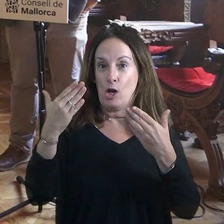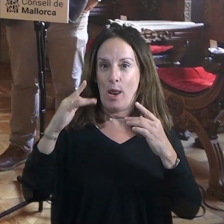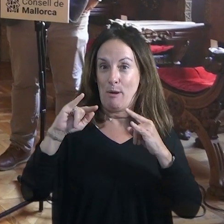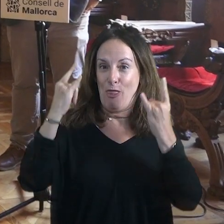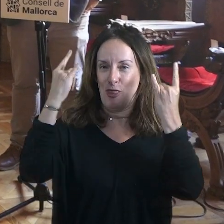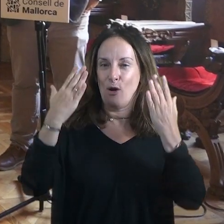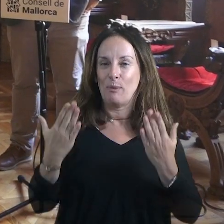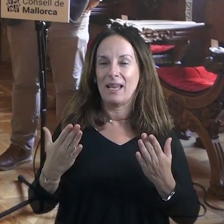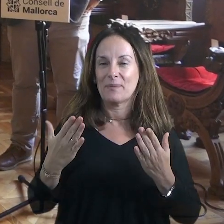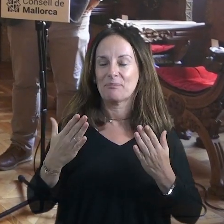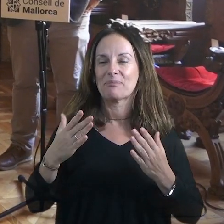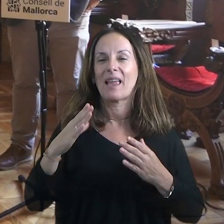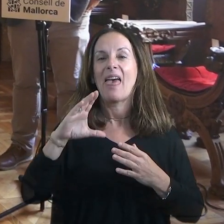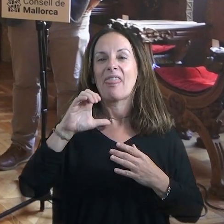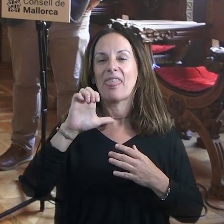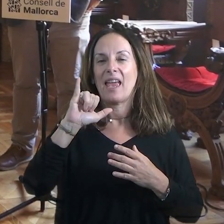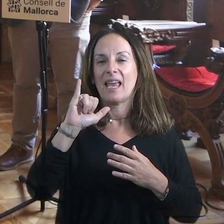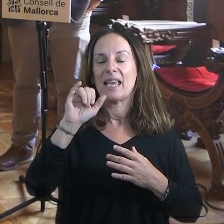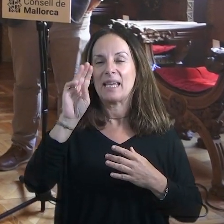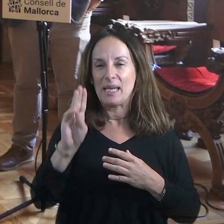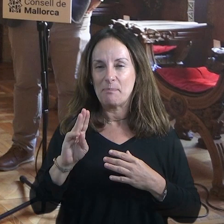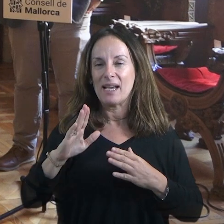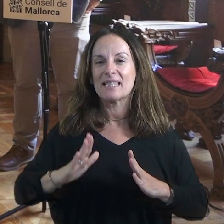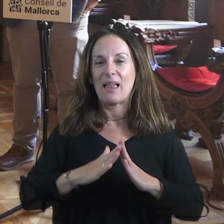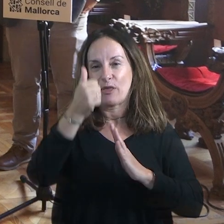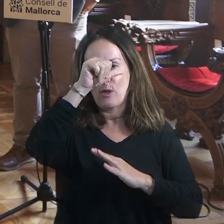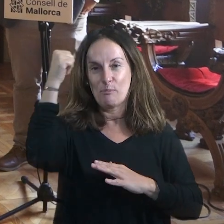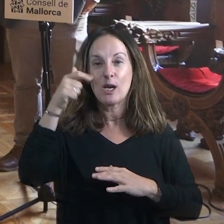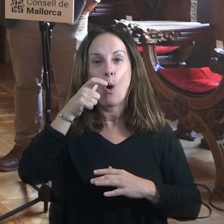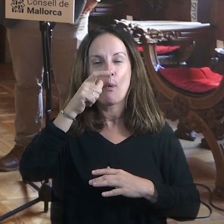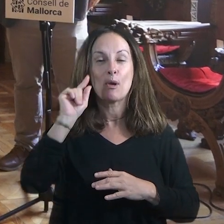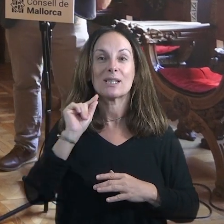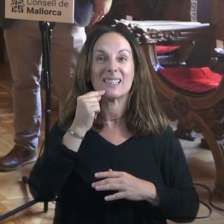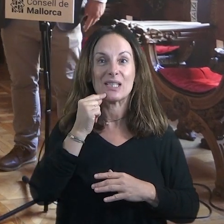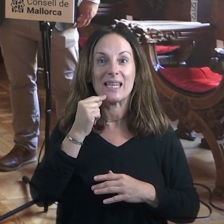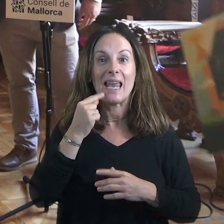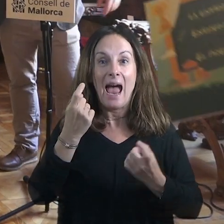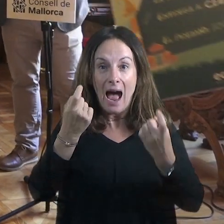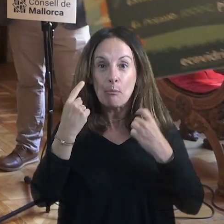Sant Domingo de Santanyí, amb 98 kg per alumne. Enhorabona, passeu a rebre el premi.